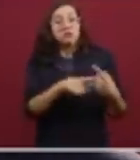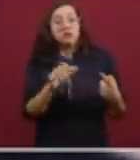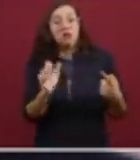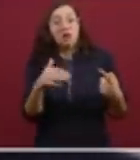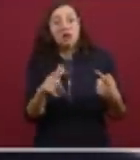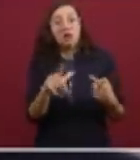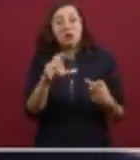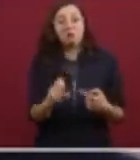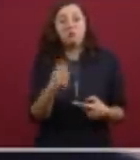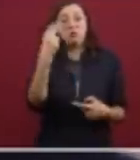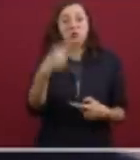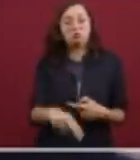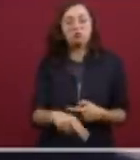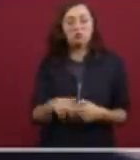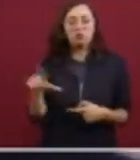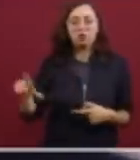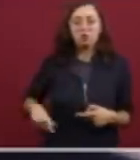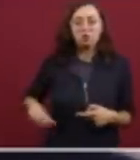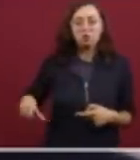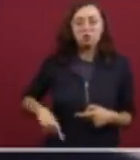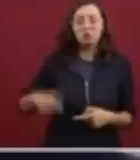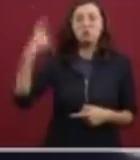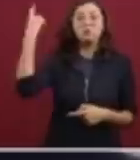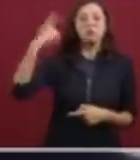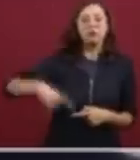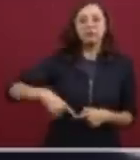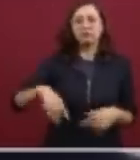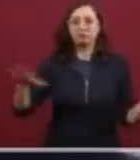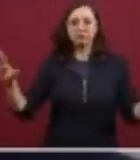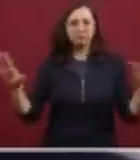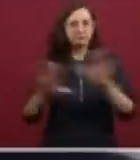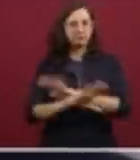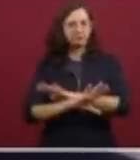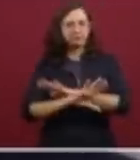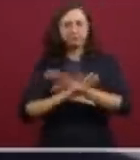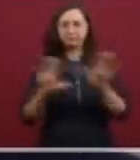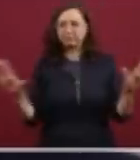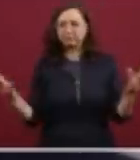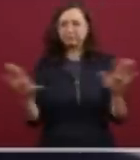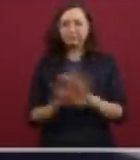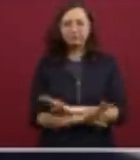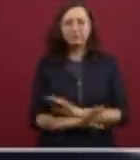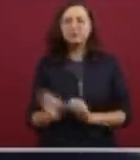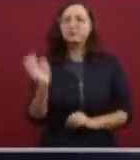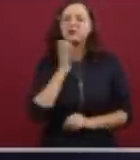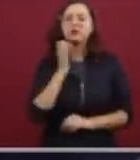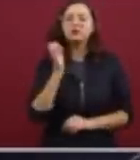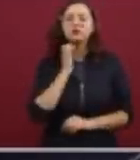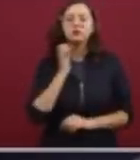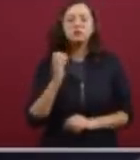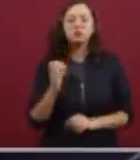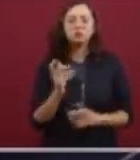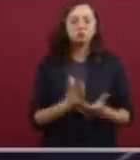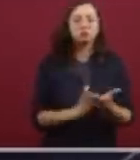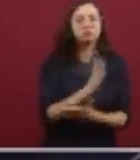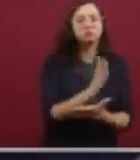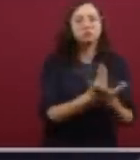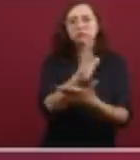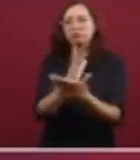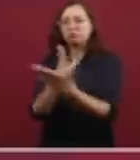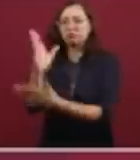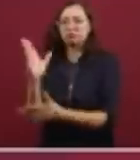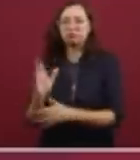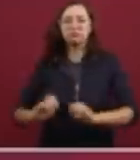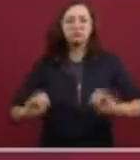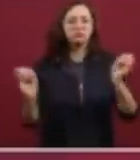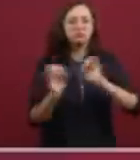el del gobierno federal, el del Poder Ejecutivo, para llevar